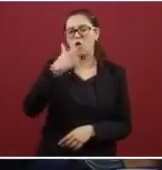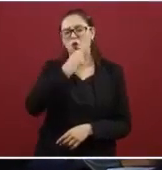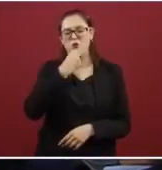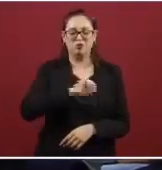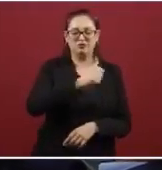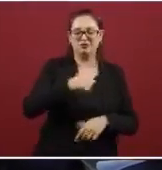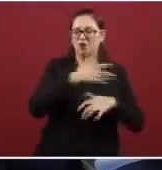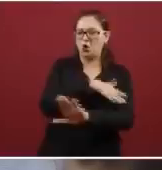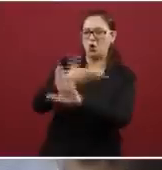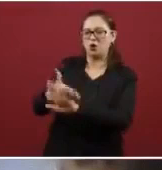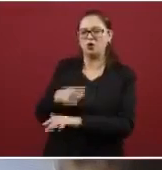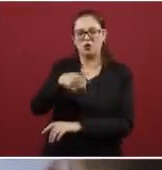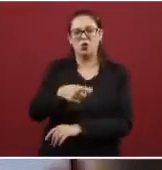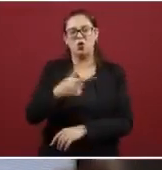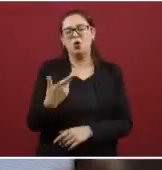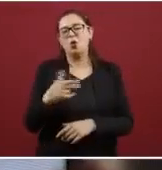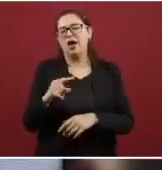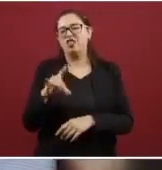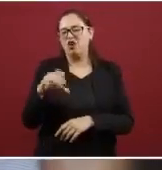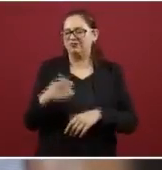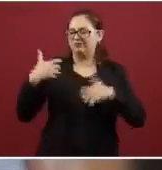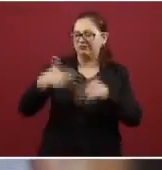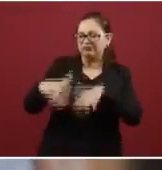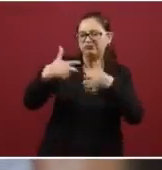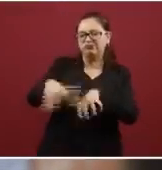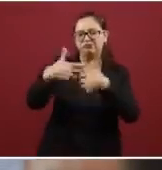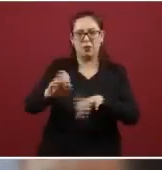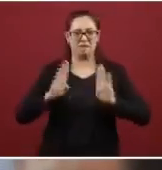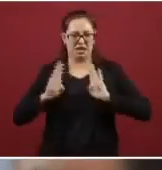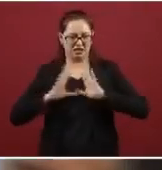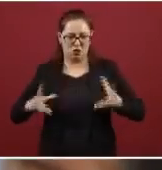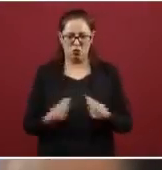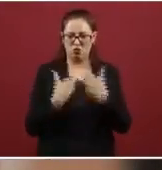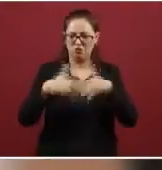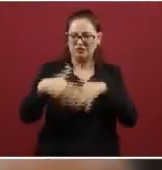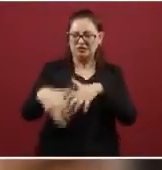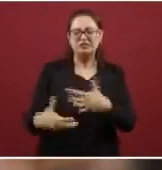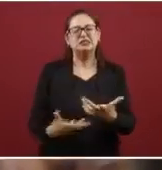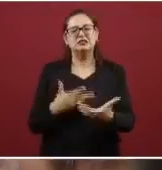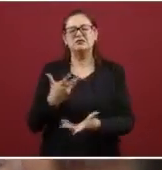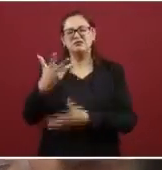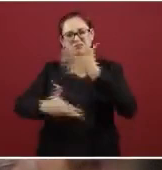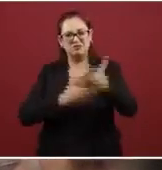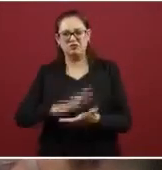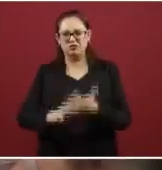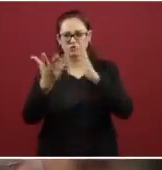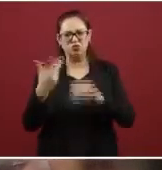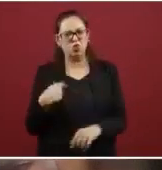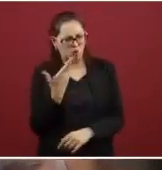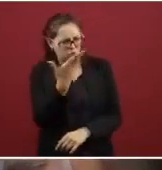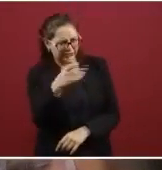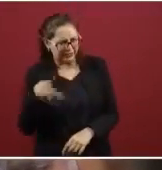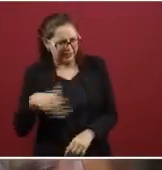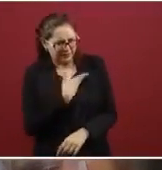a los ciudadanos que hace Juan Guaidó, ¿cuál es el posicionamiento que tiene su gobierno, presidente? ¿Cuál es el llamado que hace? Esto está sucediendo